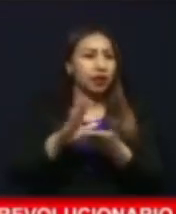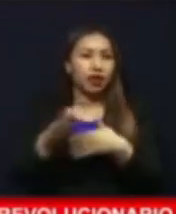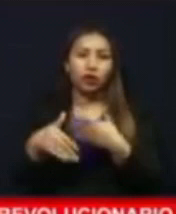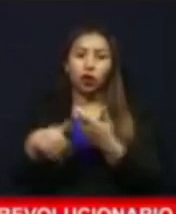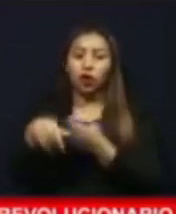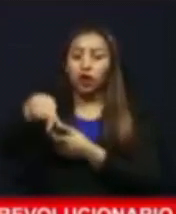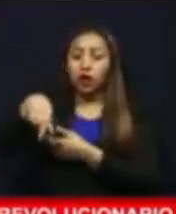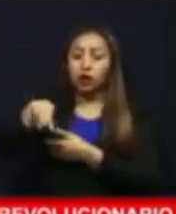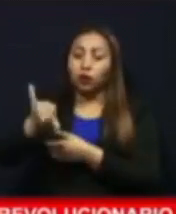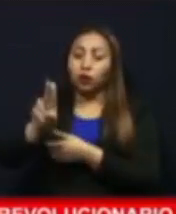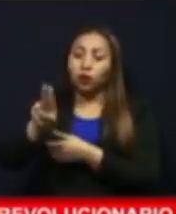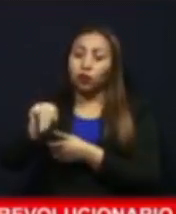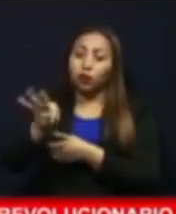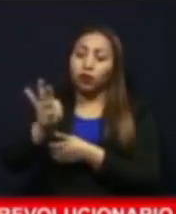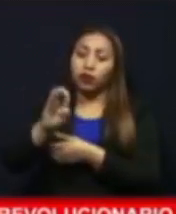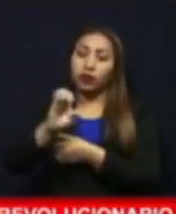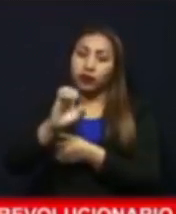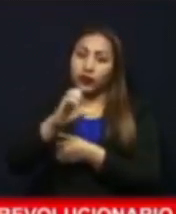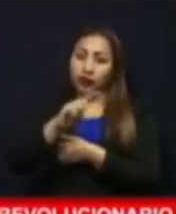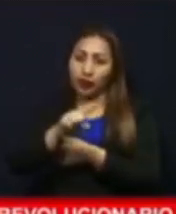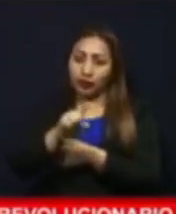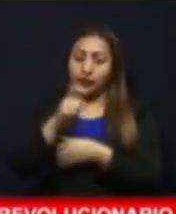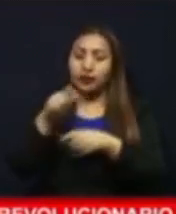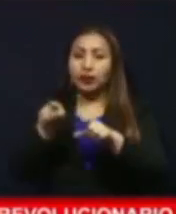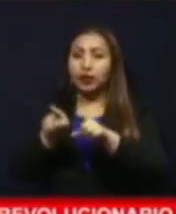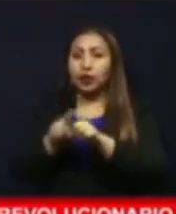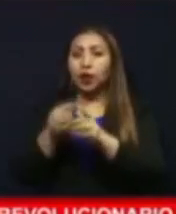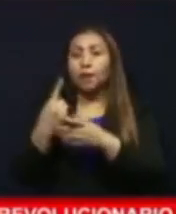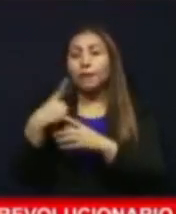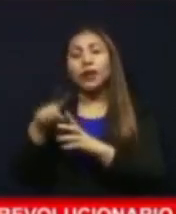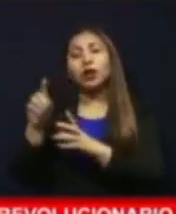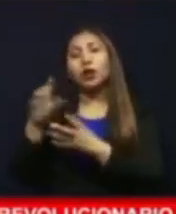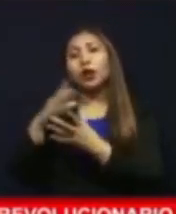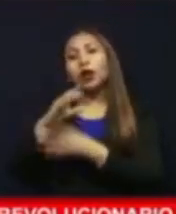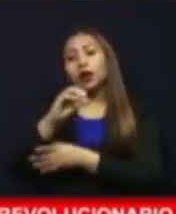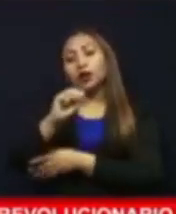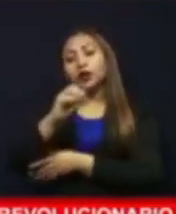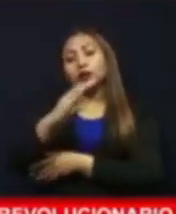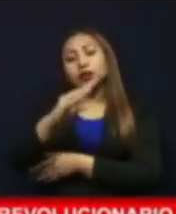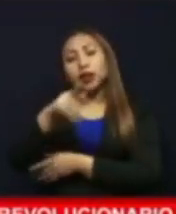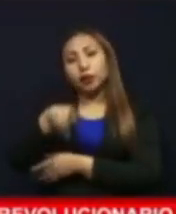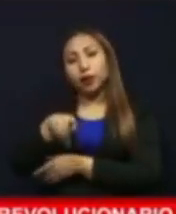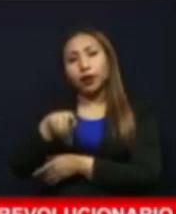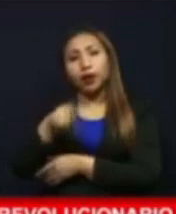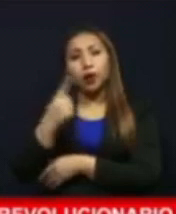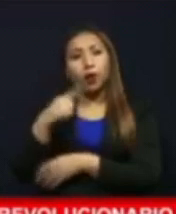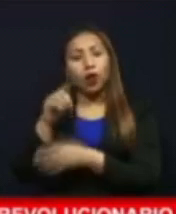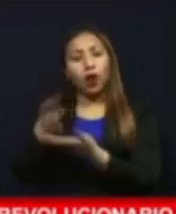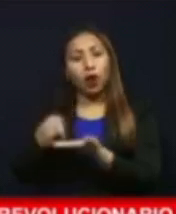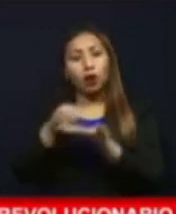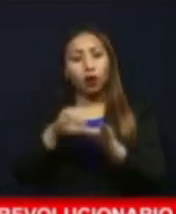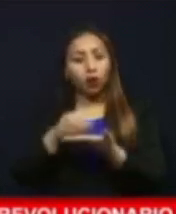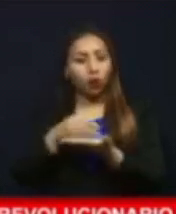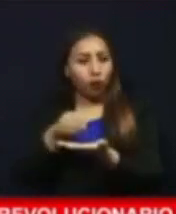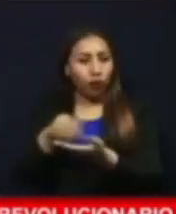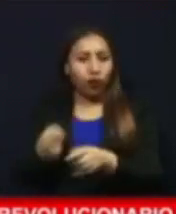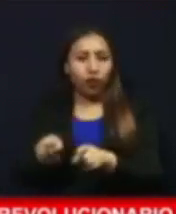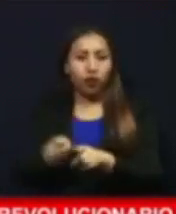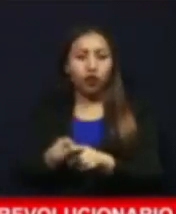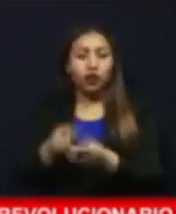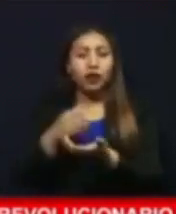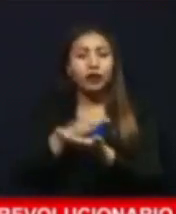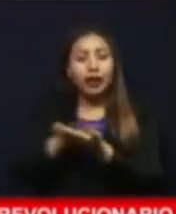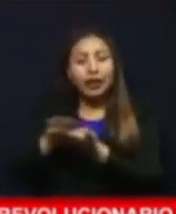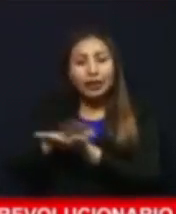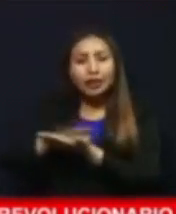acp por la compra implementación y mantenimiento del programa wintek fue de 15